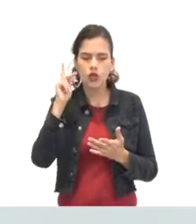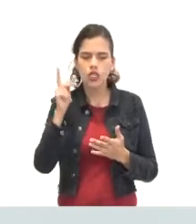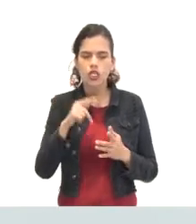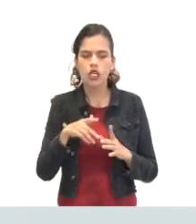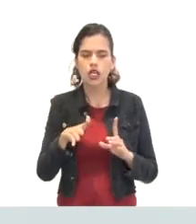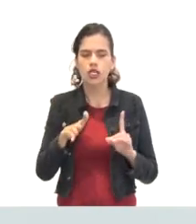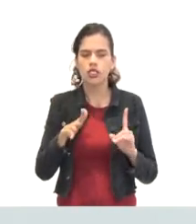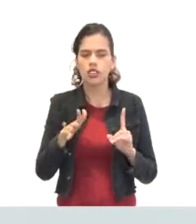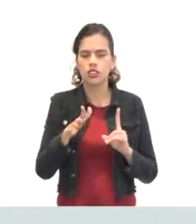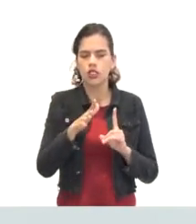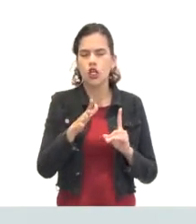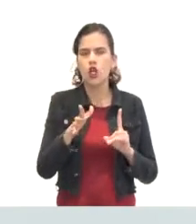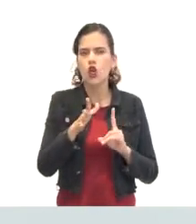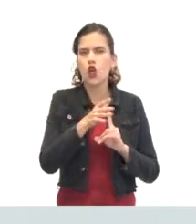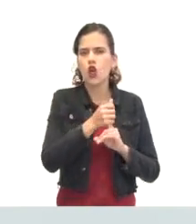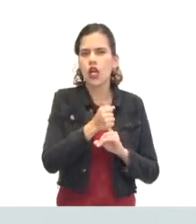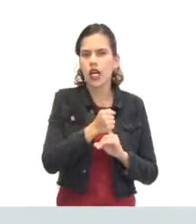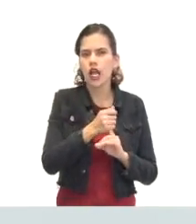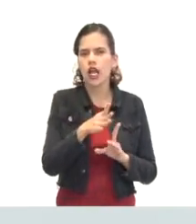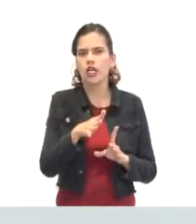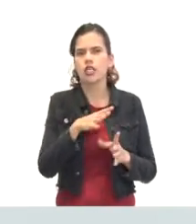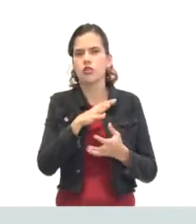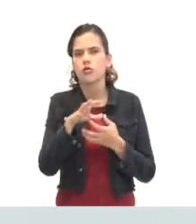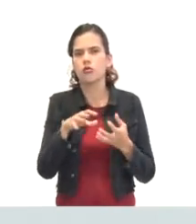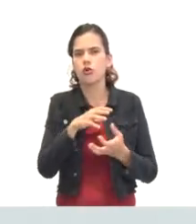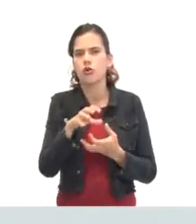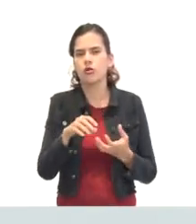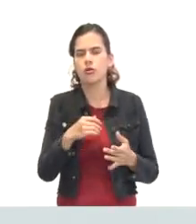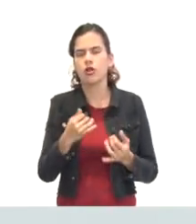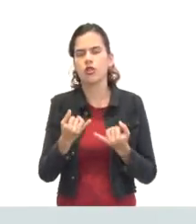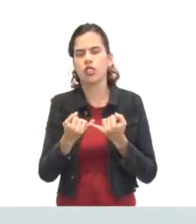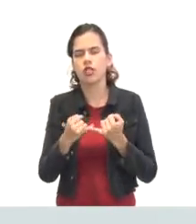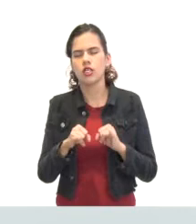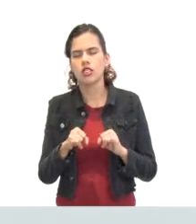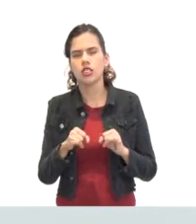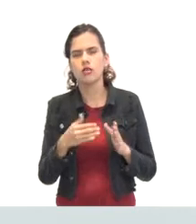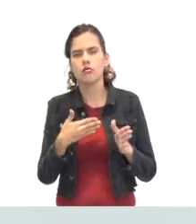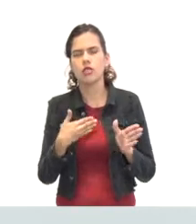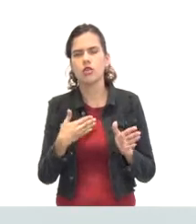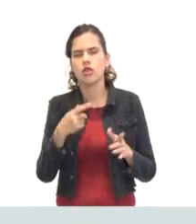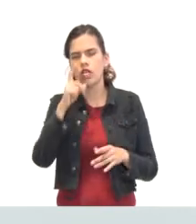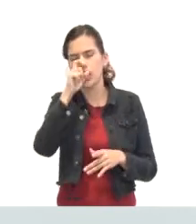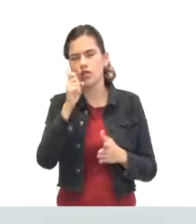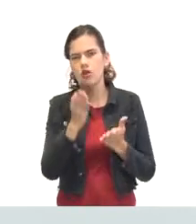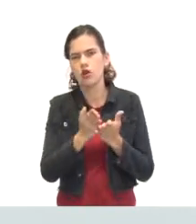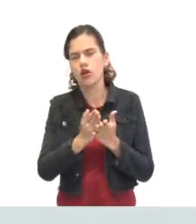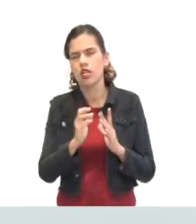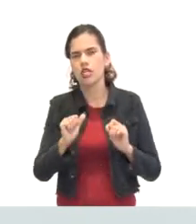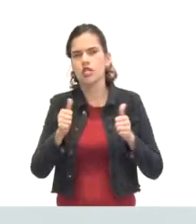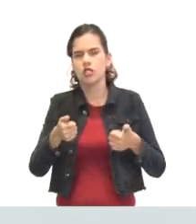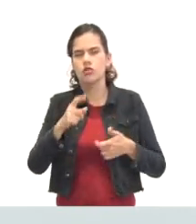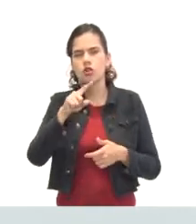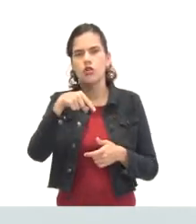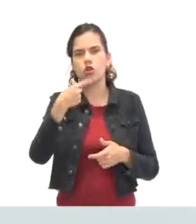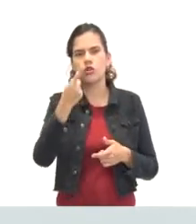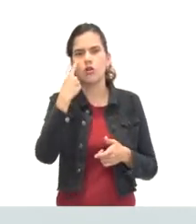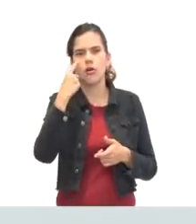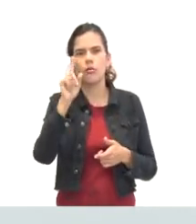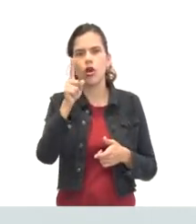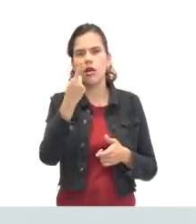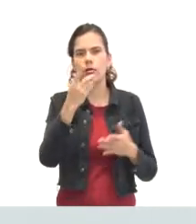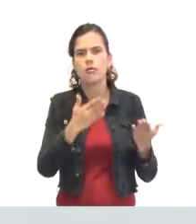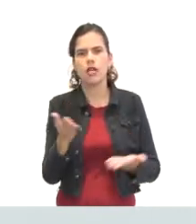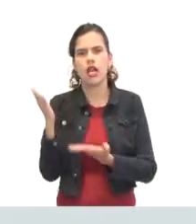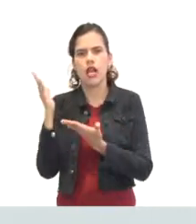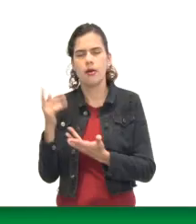de los estudiantes para lo que tiene que ver con el cierre de año escolar y el inicio del próximo. Veamos entonces la primera